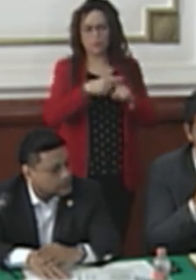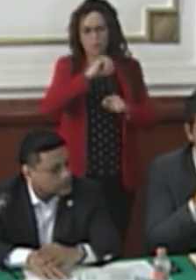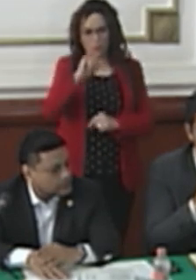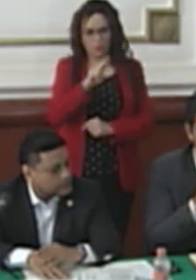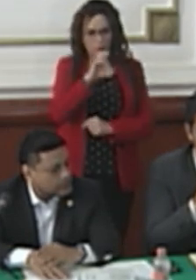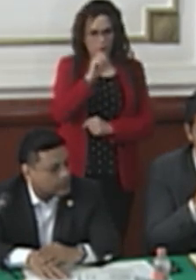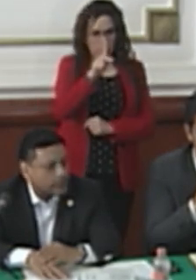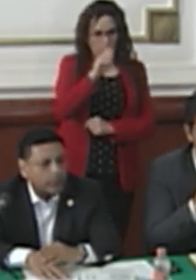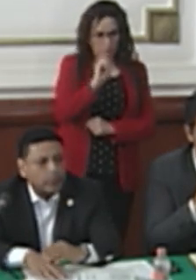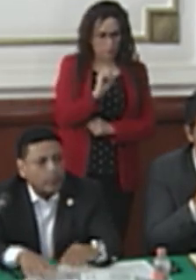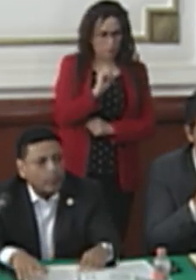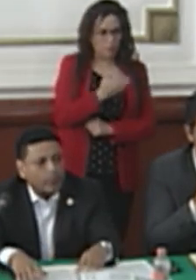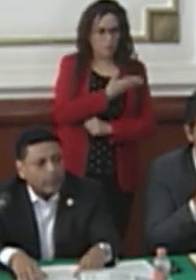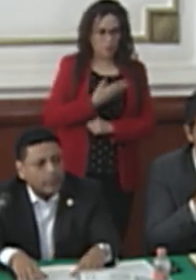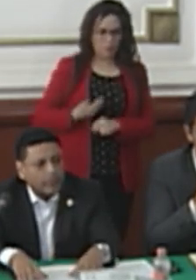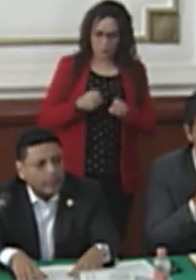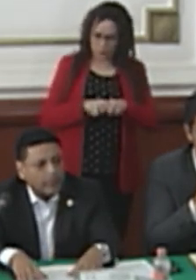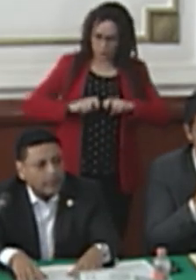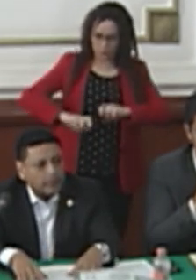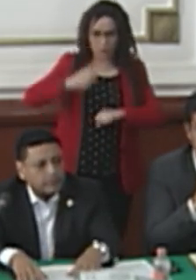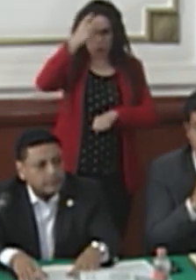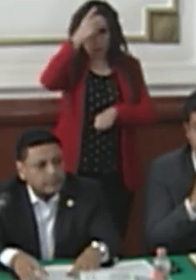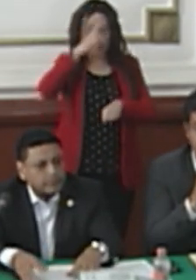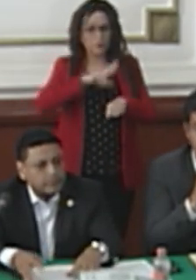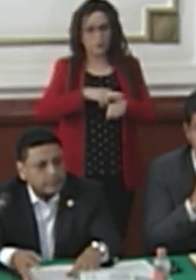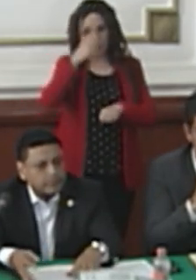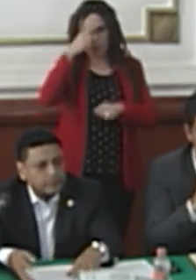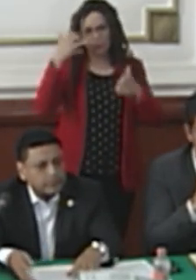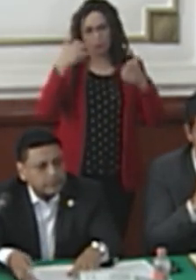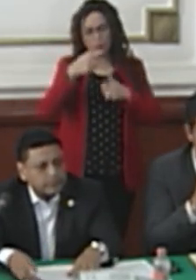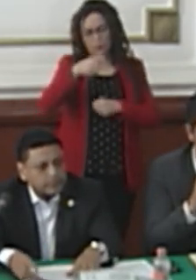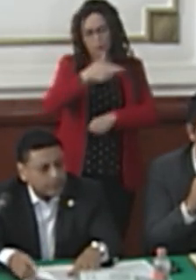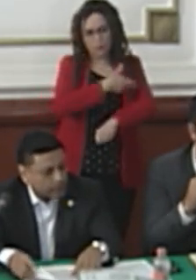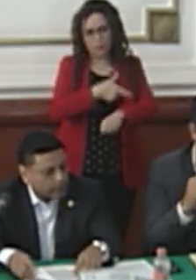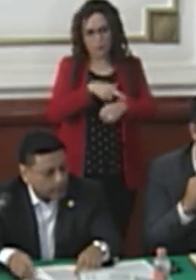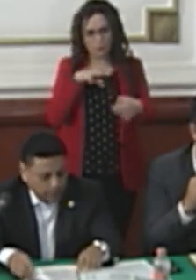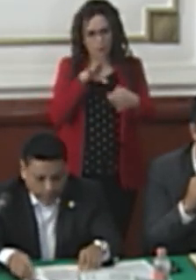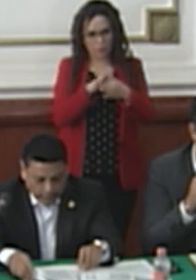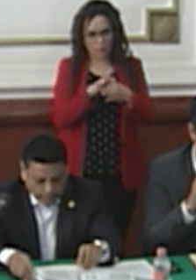Política y a la presidencia de la mesa directiva para los efectos conducentes.